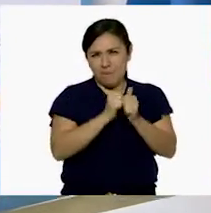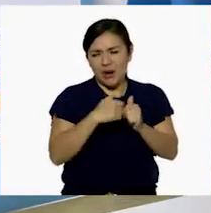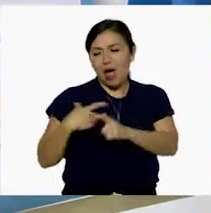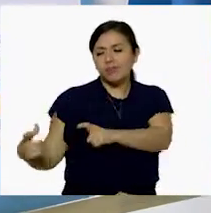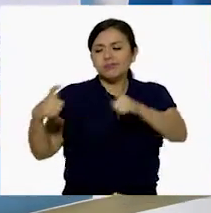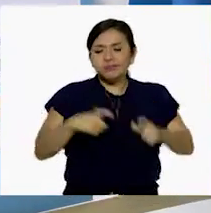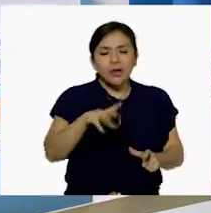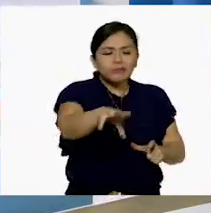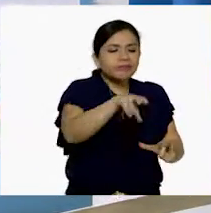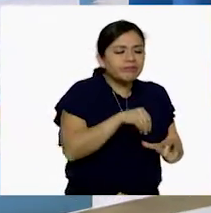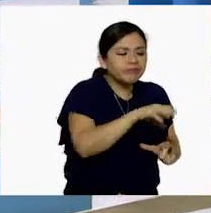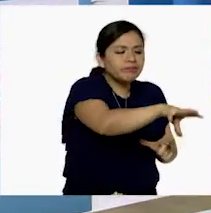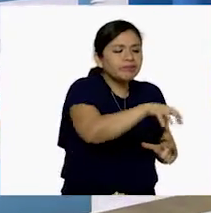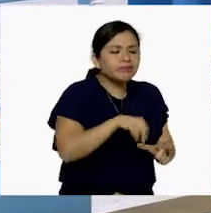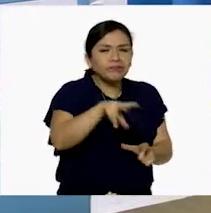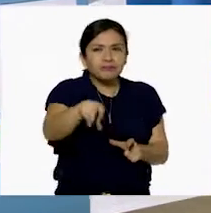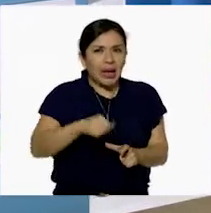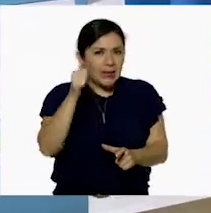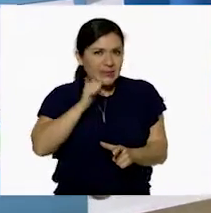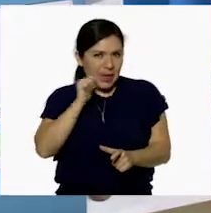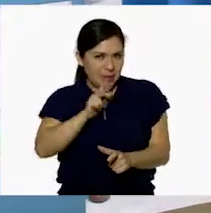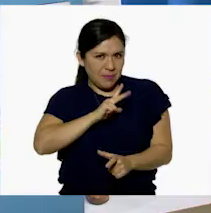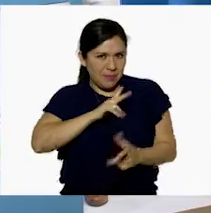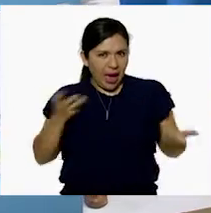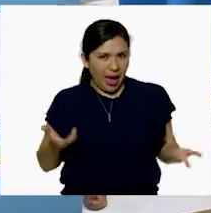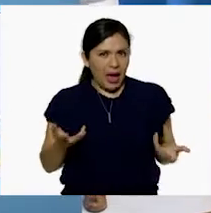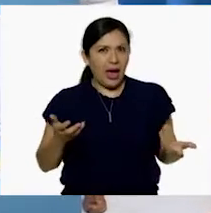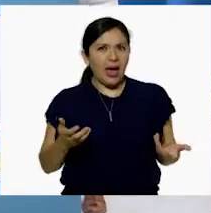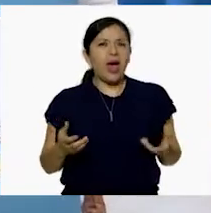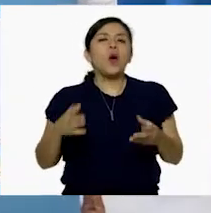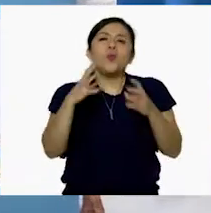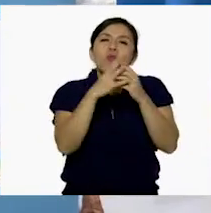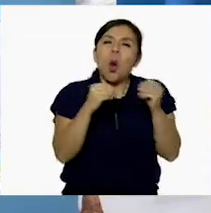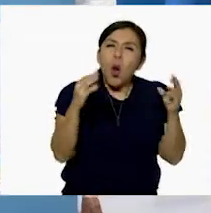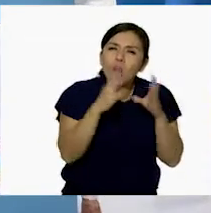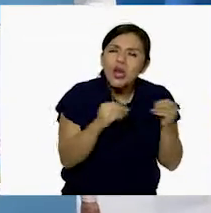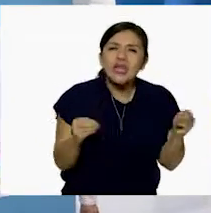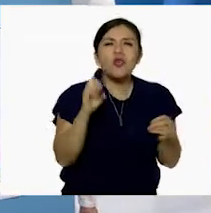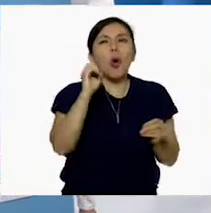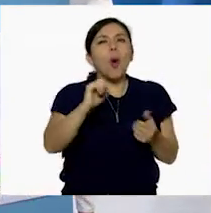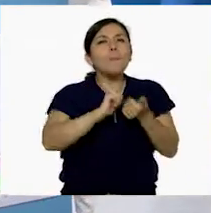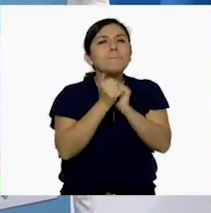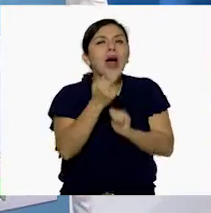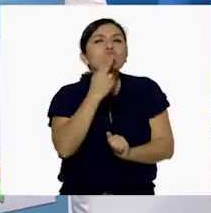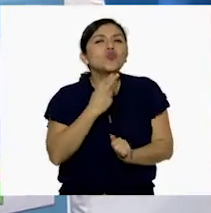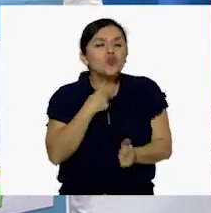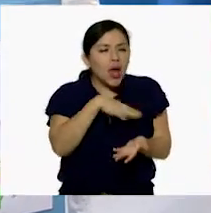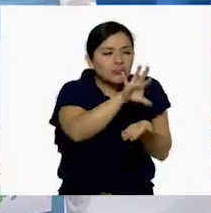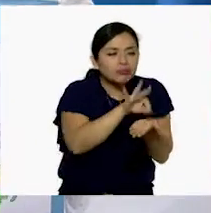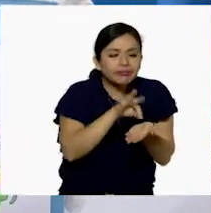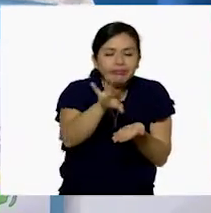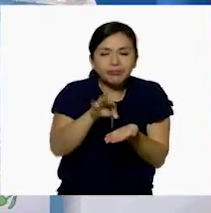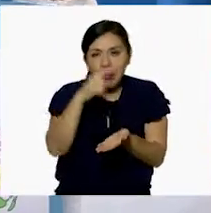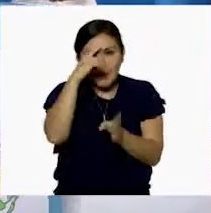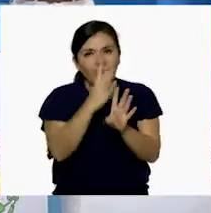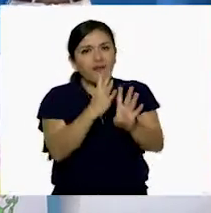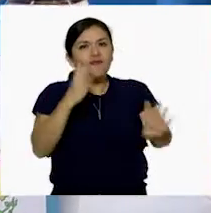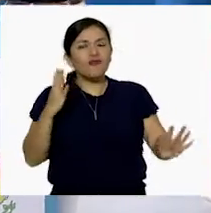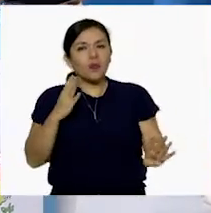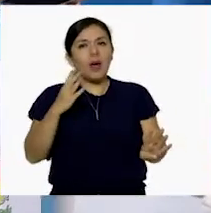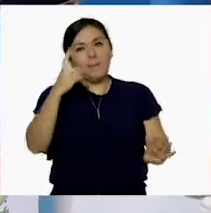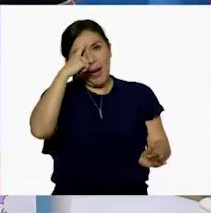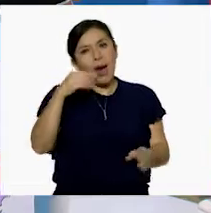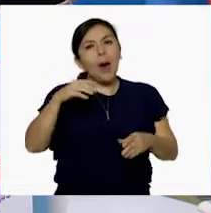mis pinzas, irlas haciendo así, clic, clic, clic, clic, clic, servirme unos bolillitos y unos bizcochitos, formarme para que los guarden